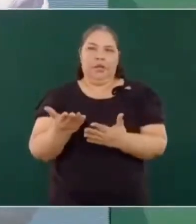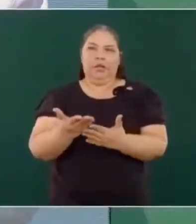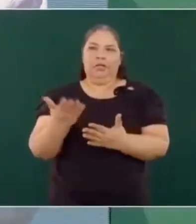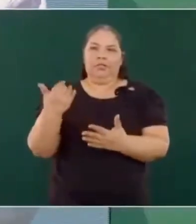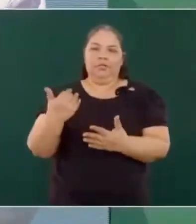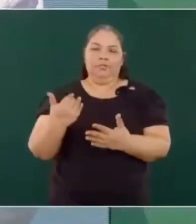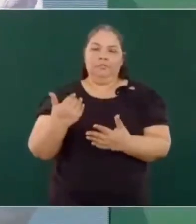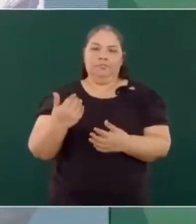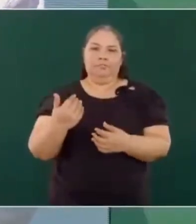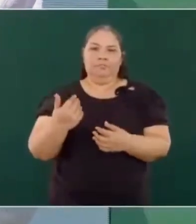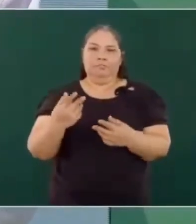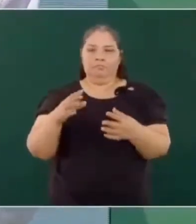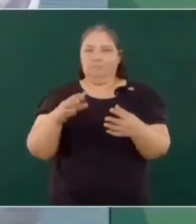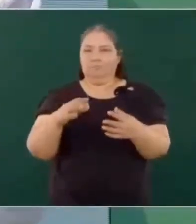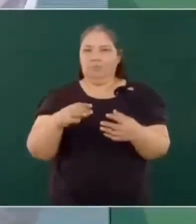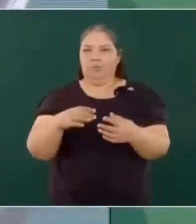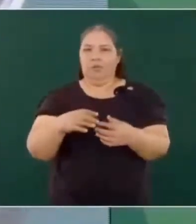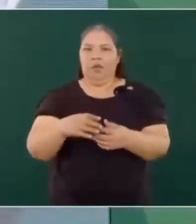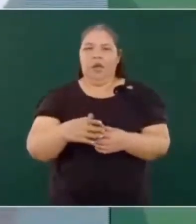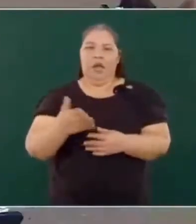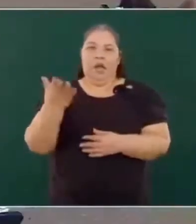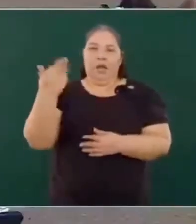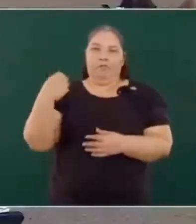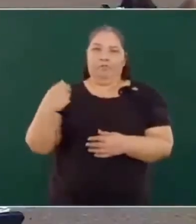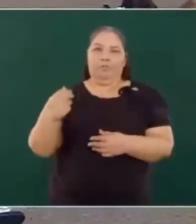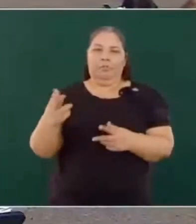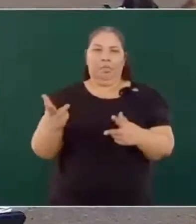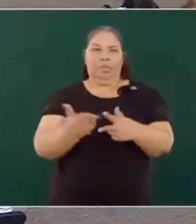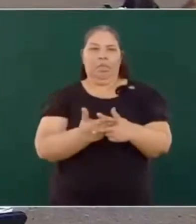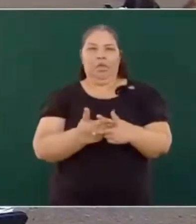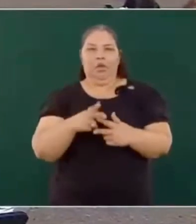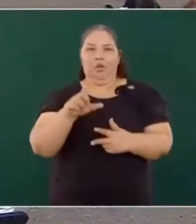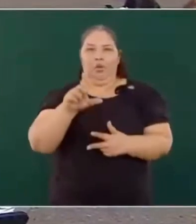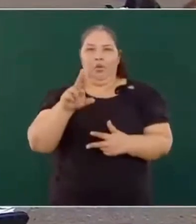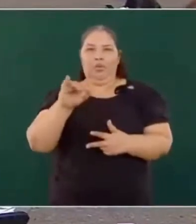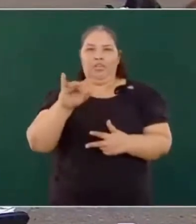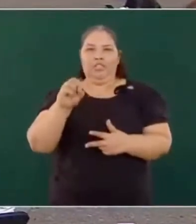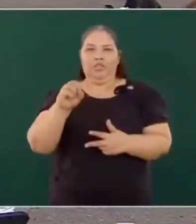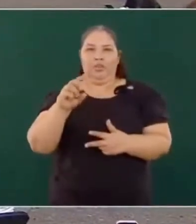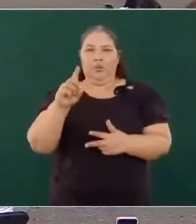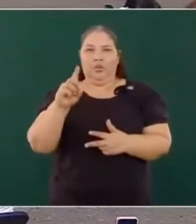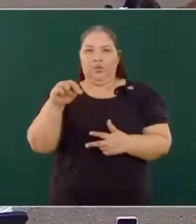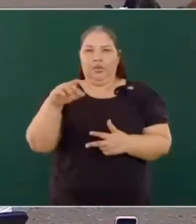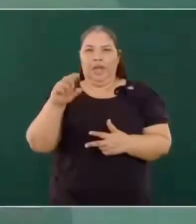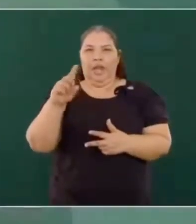asesinato de Luis Donaldo y otros.